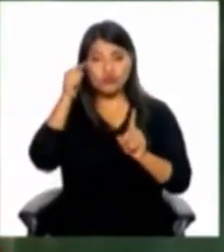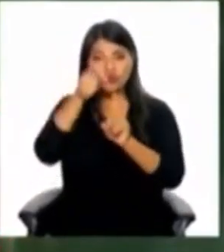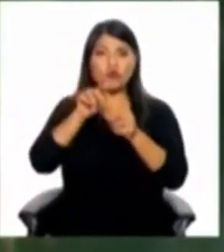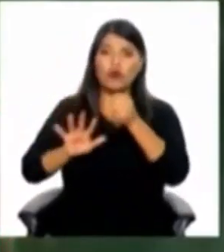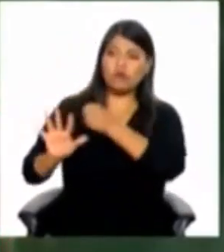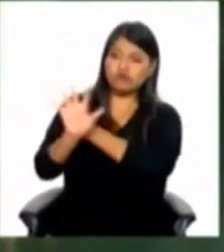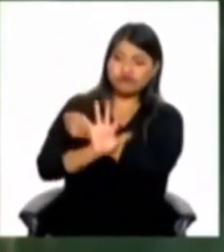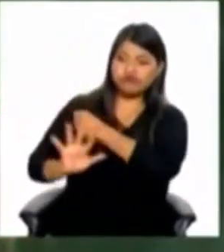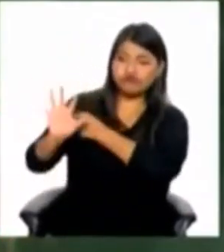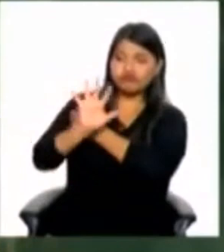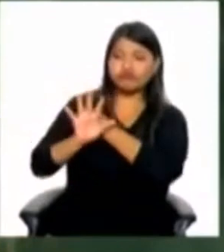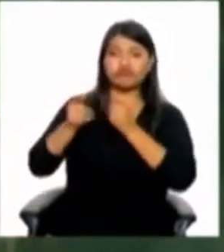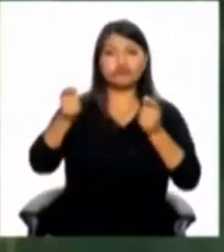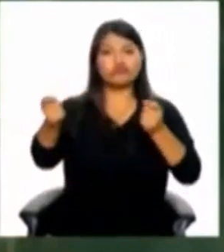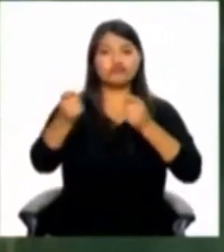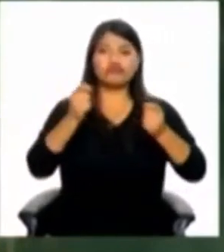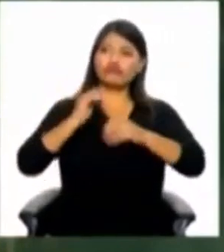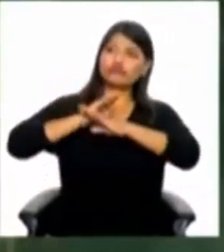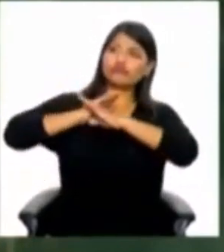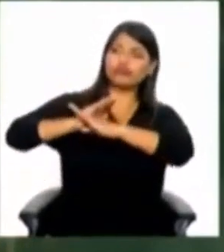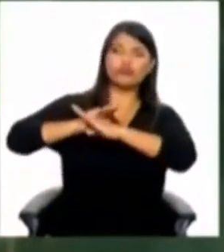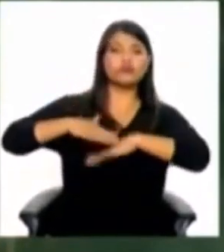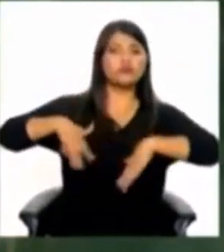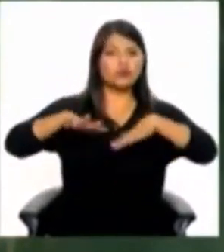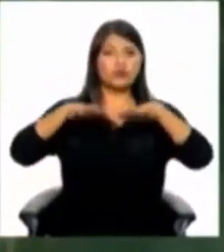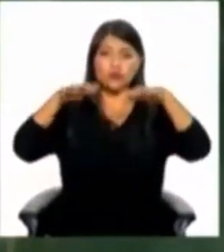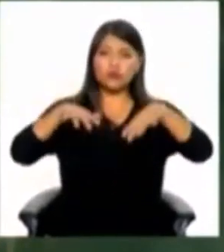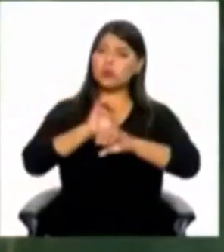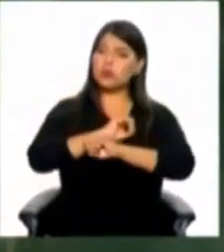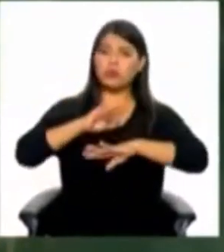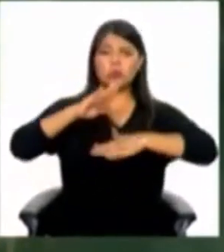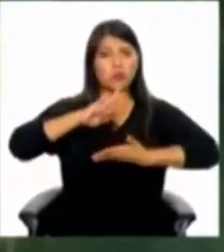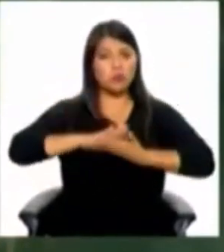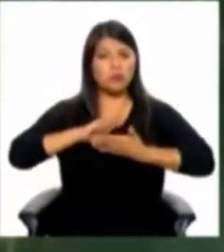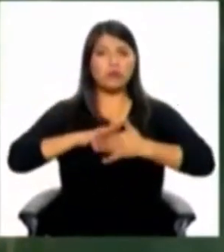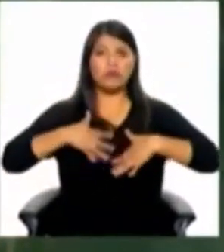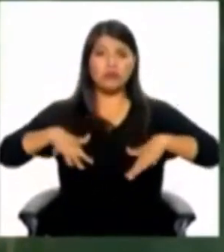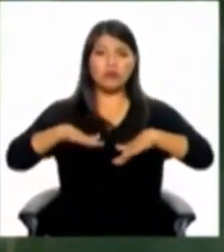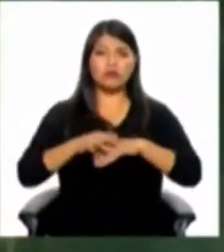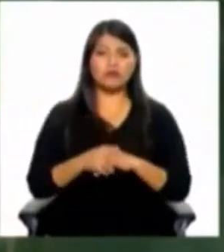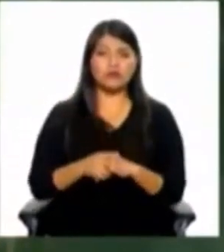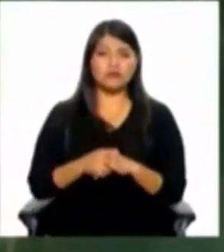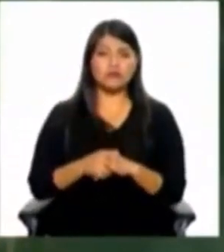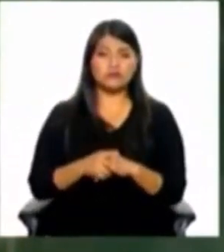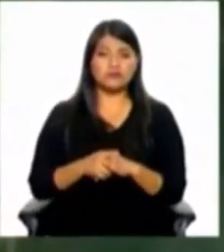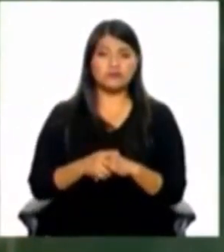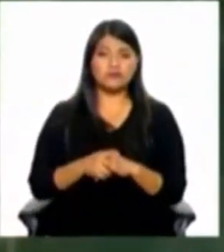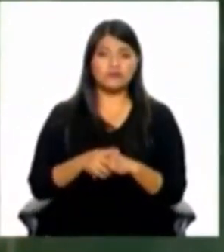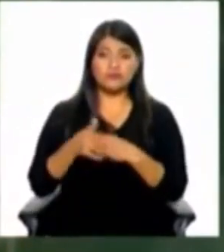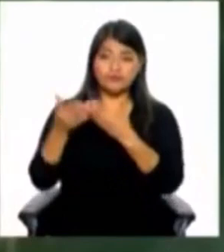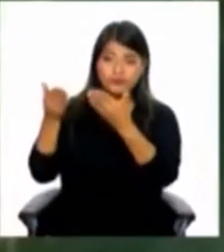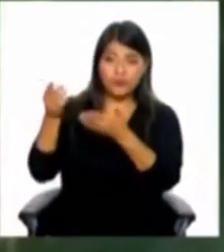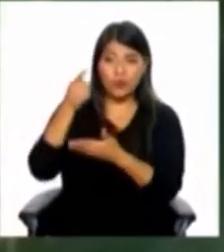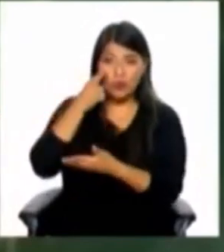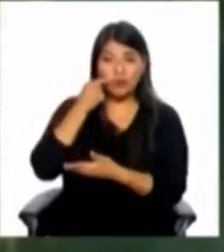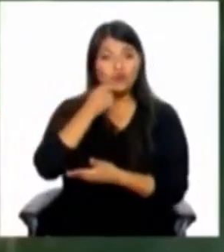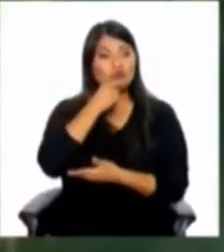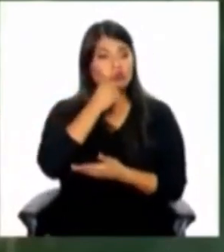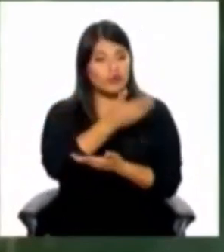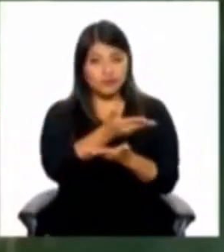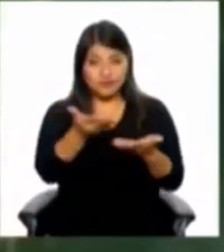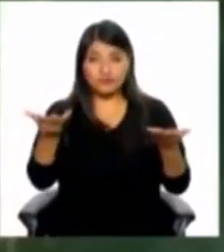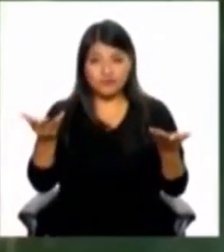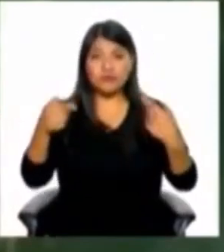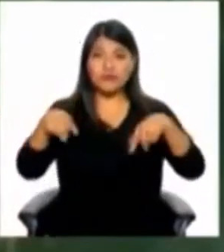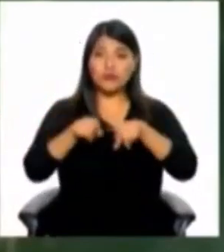frente a los fenómenos meteorológicos. Esto, señoras y señores, permitirá